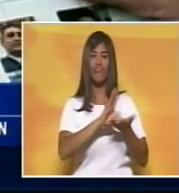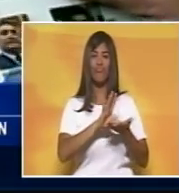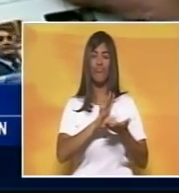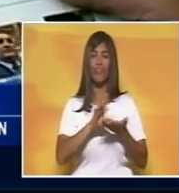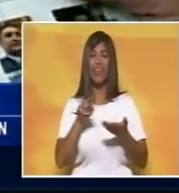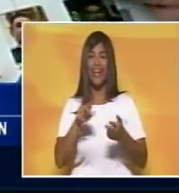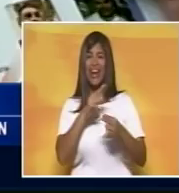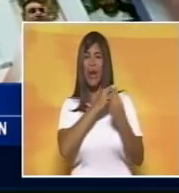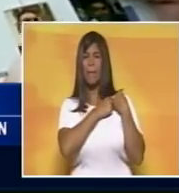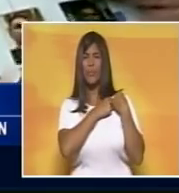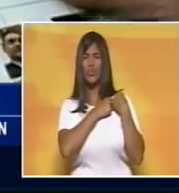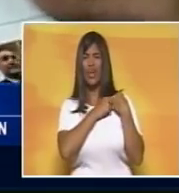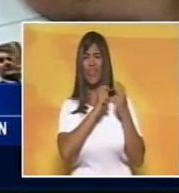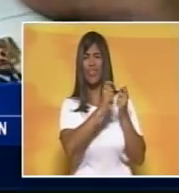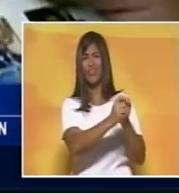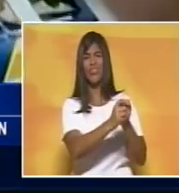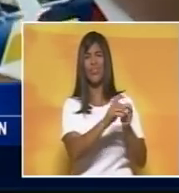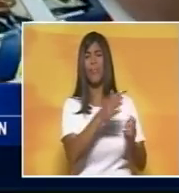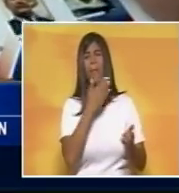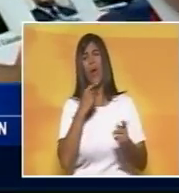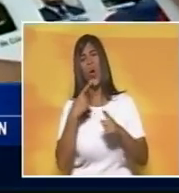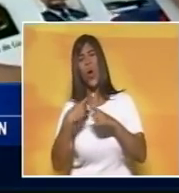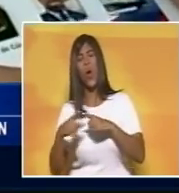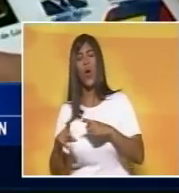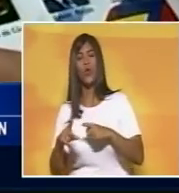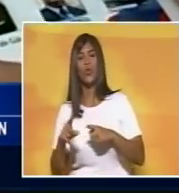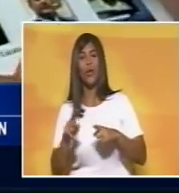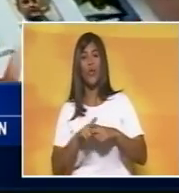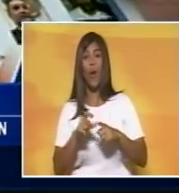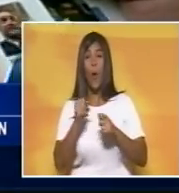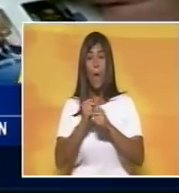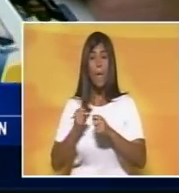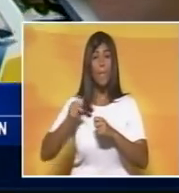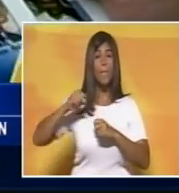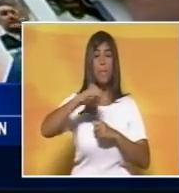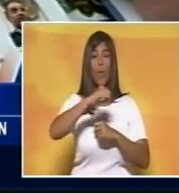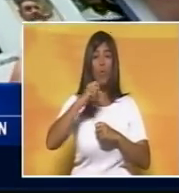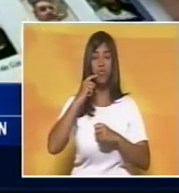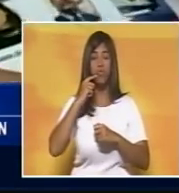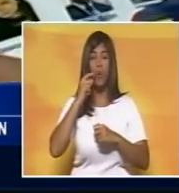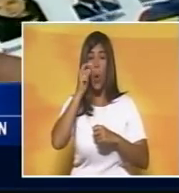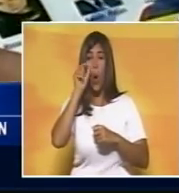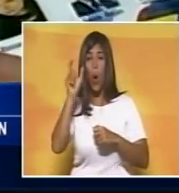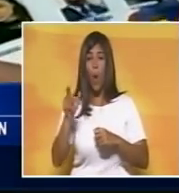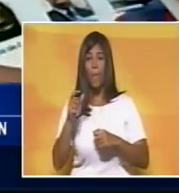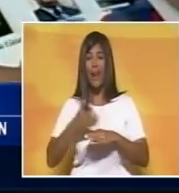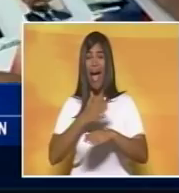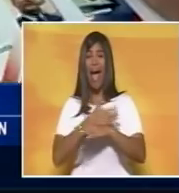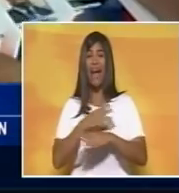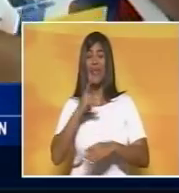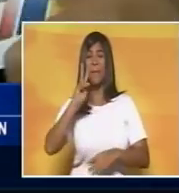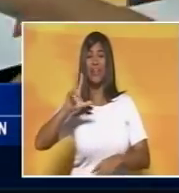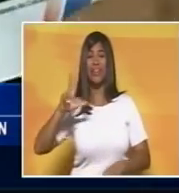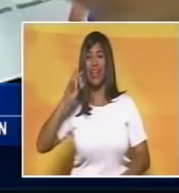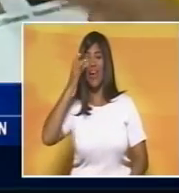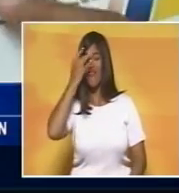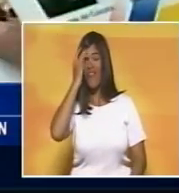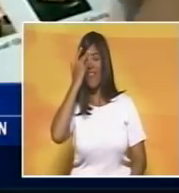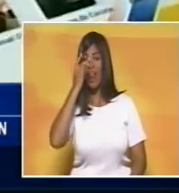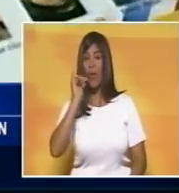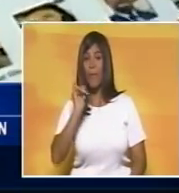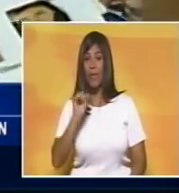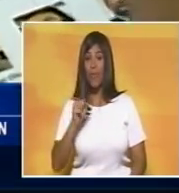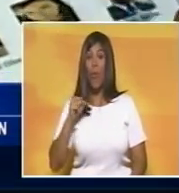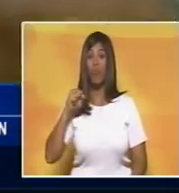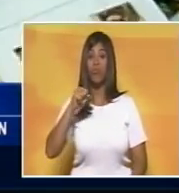esa responsabilidad. ¿Ustedes se acuerdan el pescozón que le dieron a Olivares en la víspera del 23 de febrero? Ese